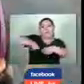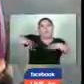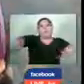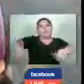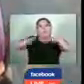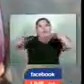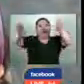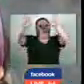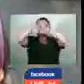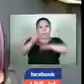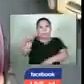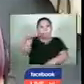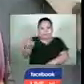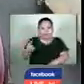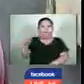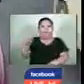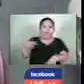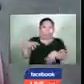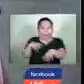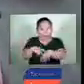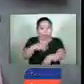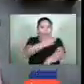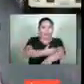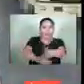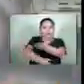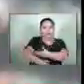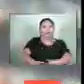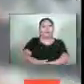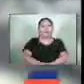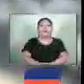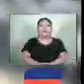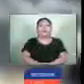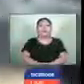dueño del automóvil sufrió golpes leves.